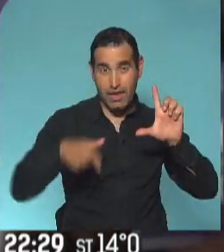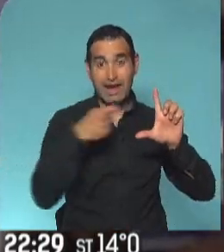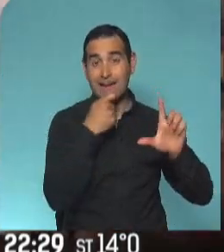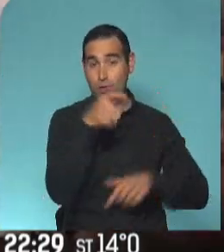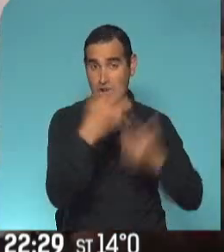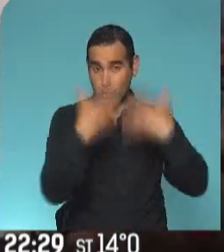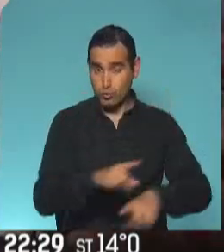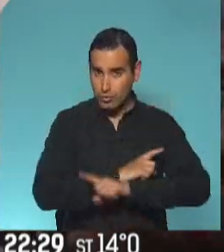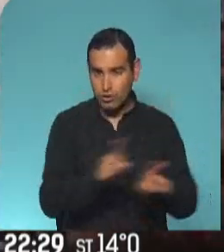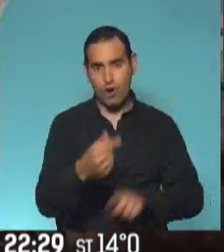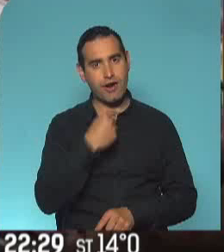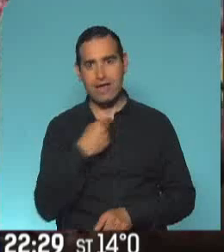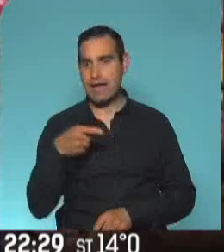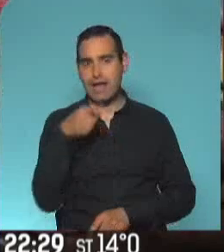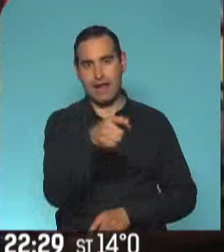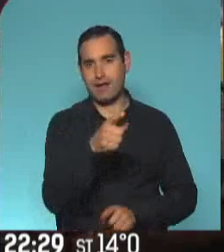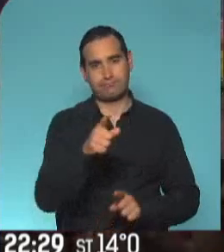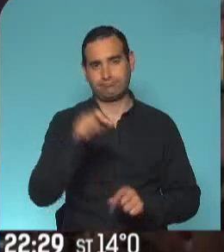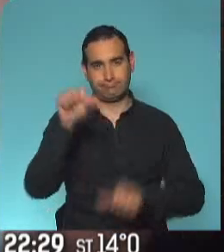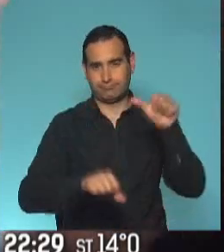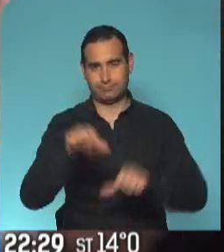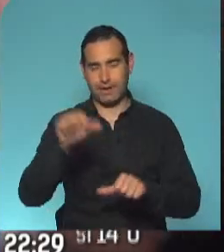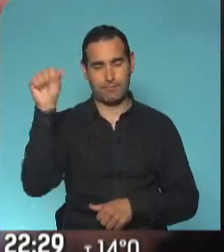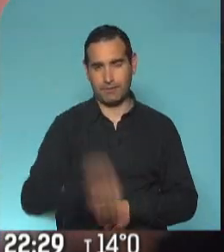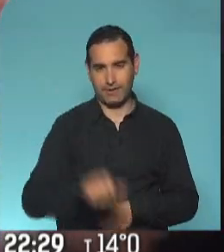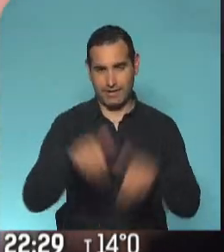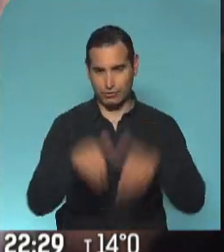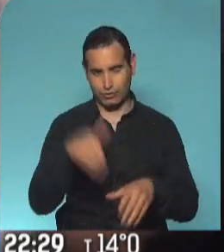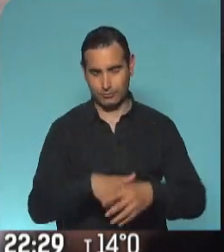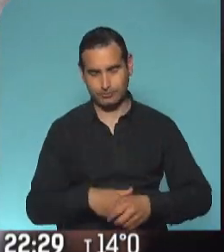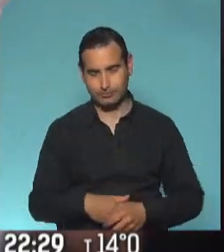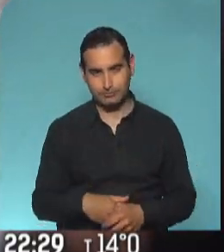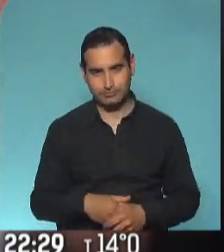renuncia, al menos afectar sus chances de reelección.